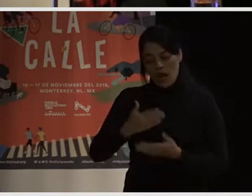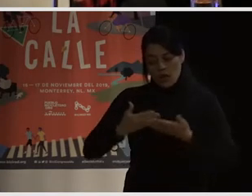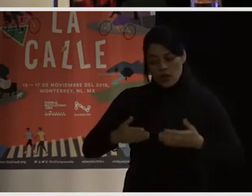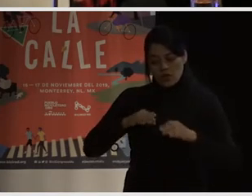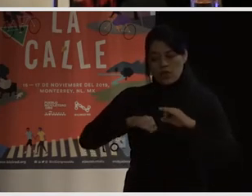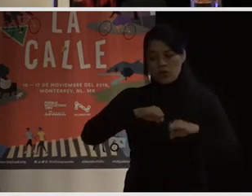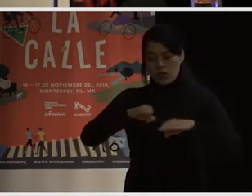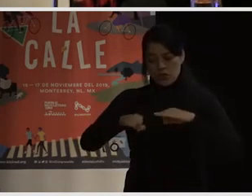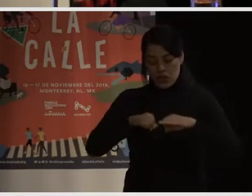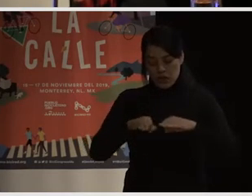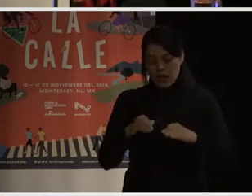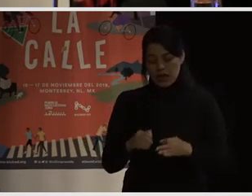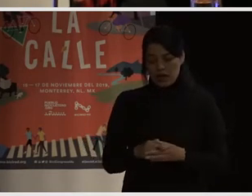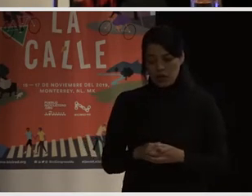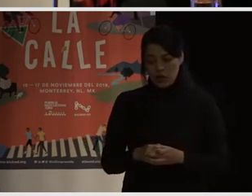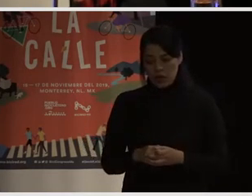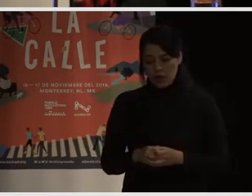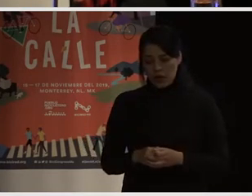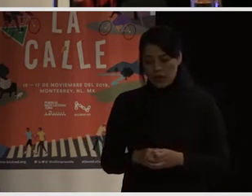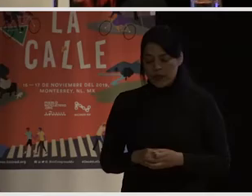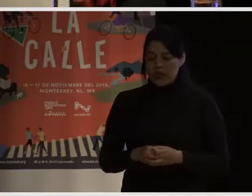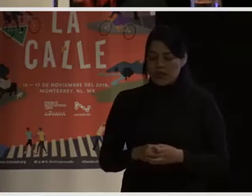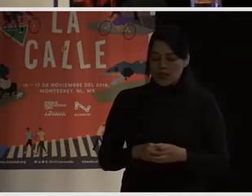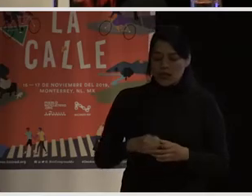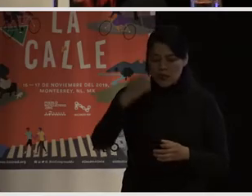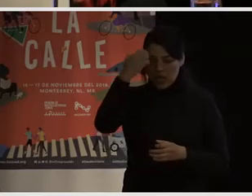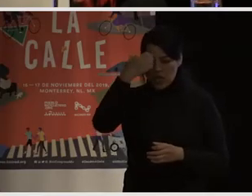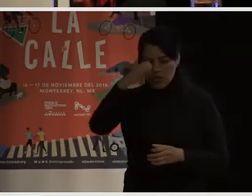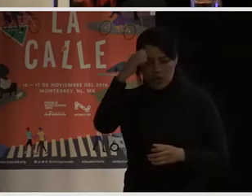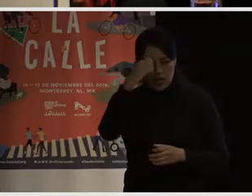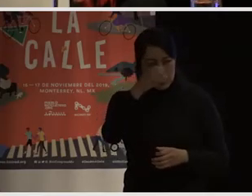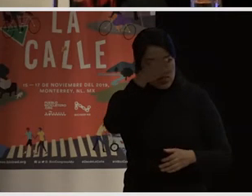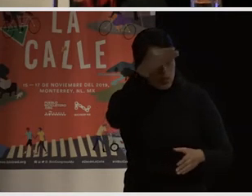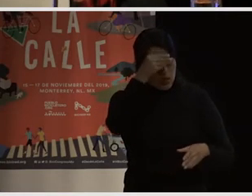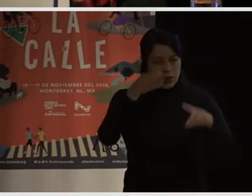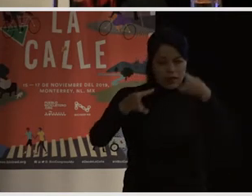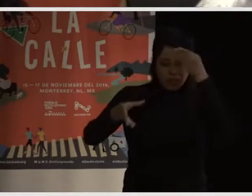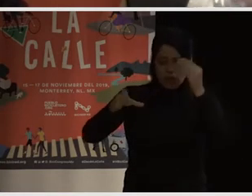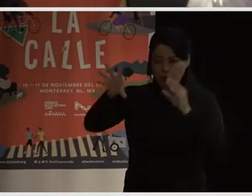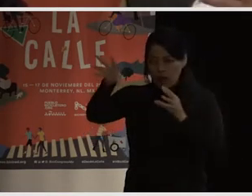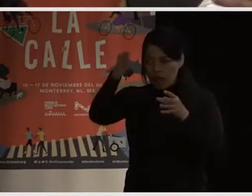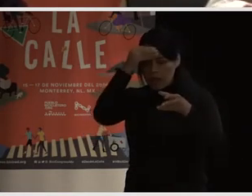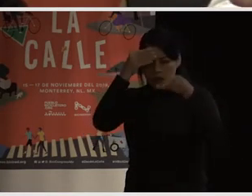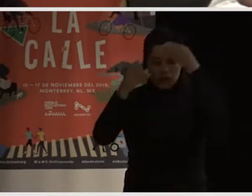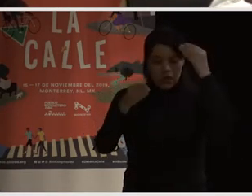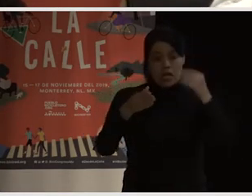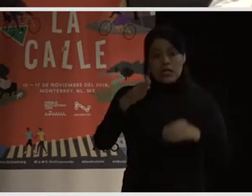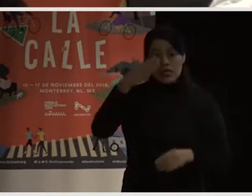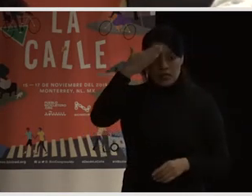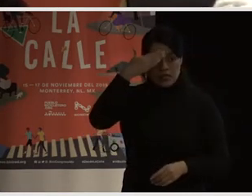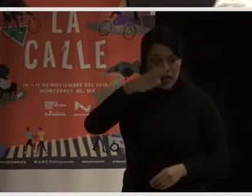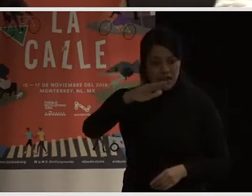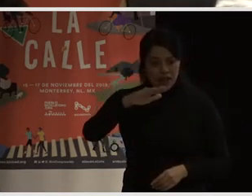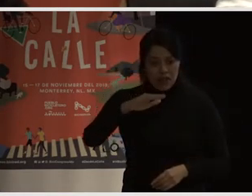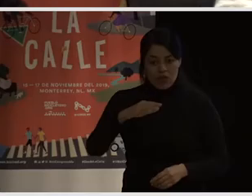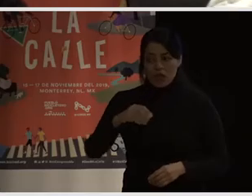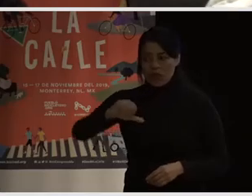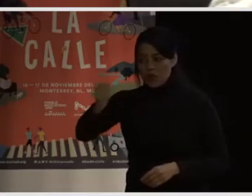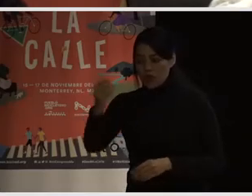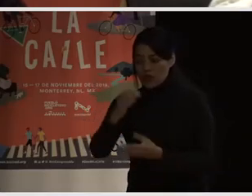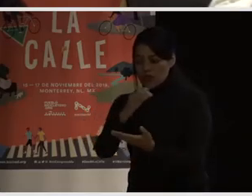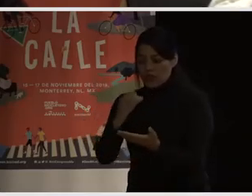este tipo de que yo decía estamos compartiendo experiencias aquí porque realmente también saber lo que hace cada ciudad en materia de